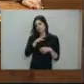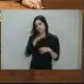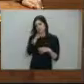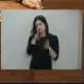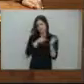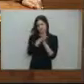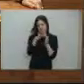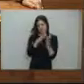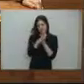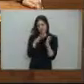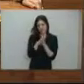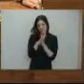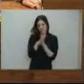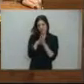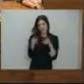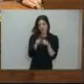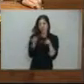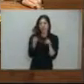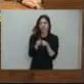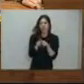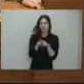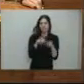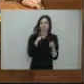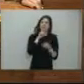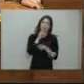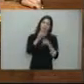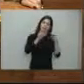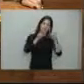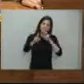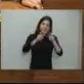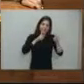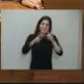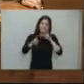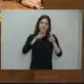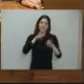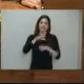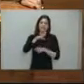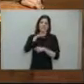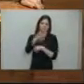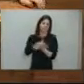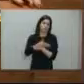rosario mayormente de quejas y de sinsabores partidarios.